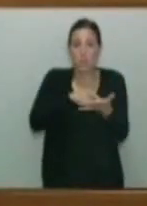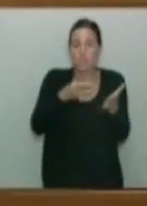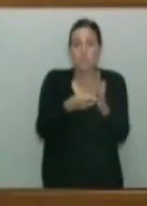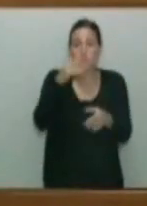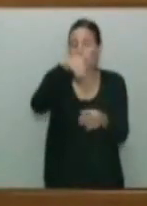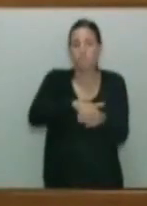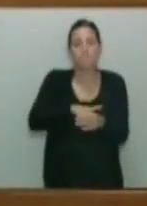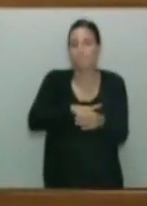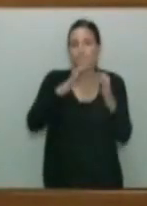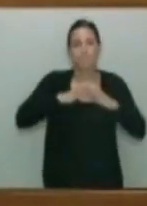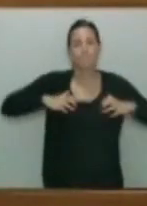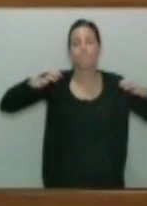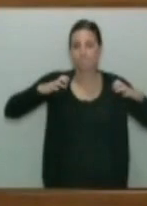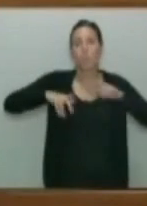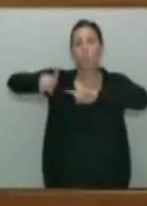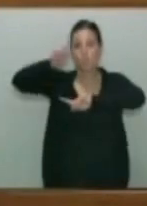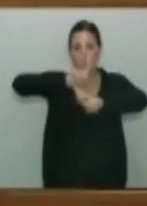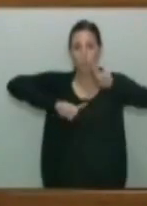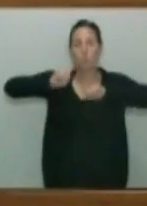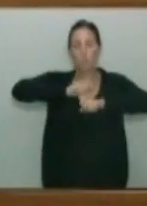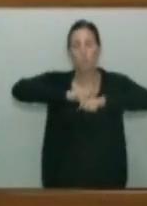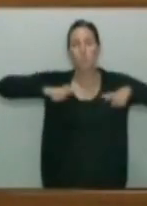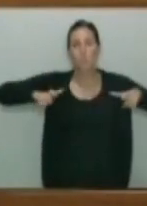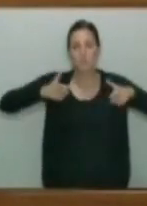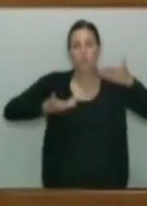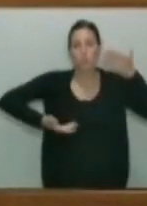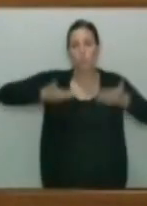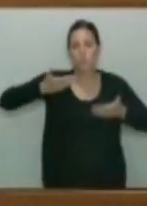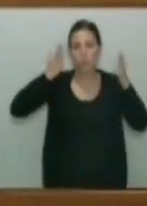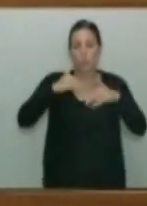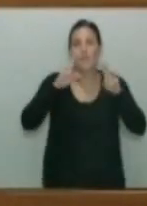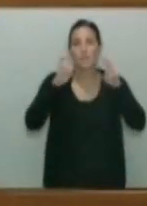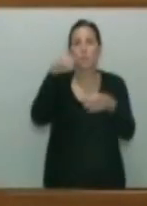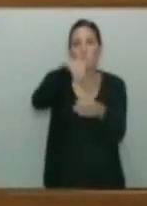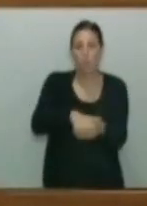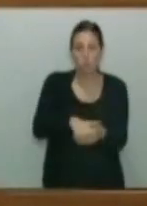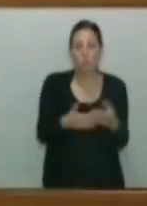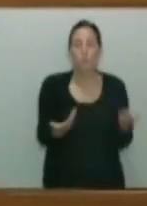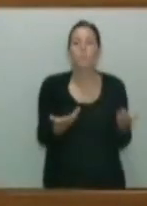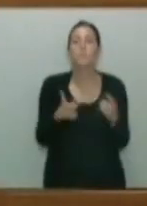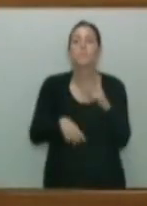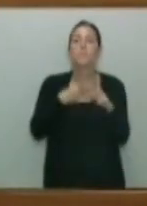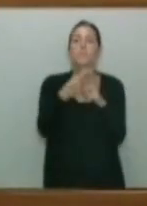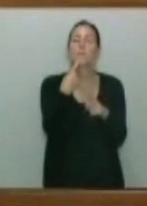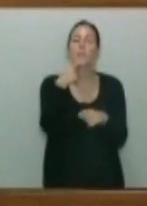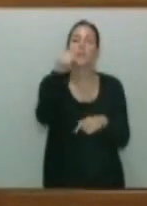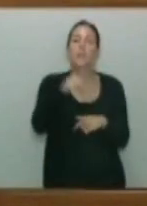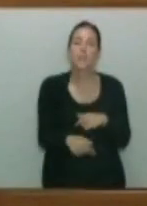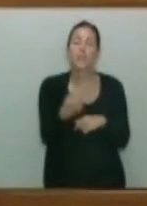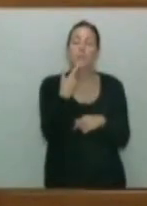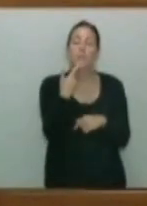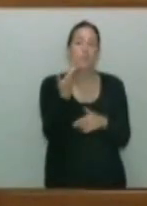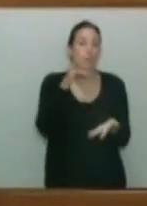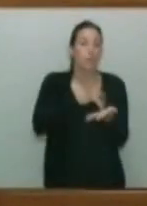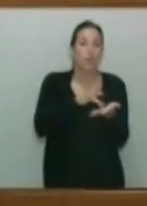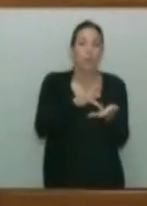Cámara todavía agrandaría más los problemas que tiene de injusticia en el reparto del voto y de proporcionalidad. Y además lo han hecho no solo aquí, lo han hecho allá donde han podido